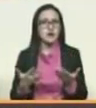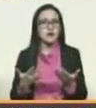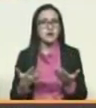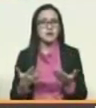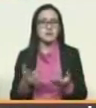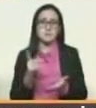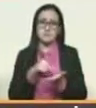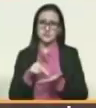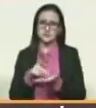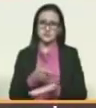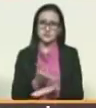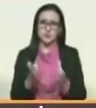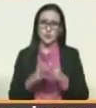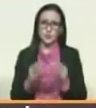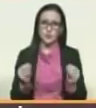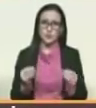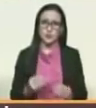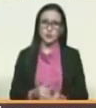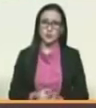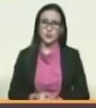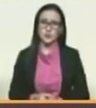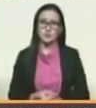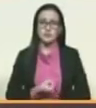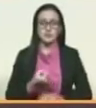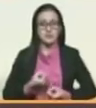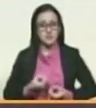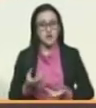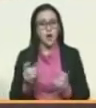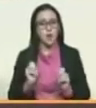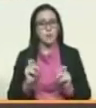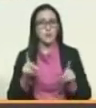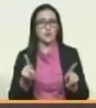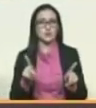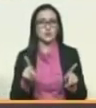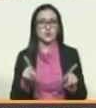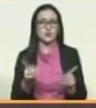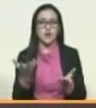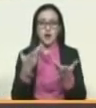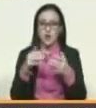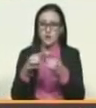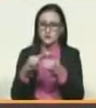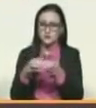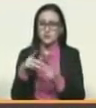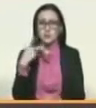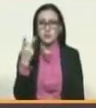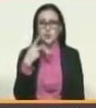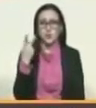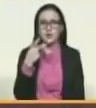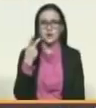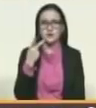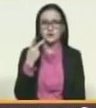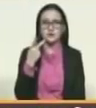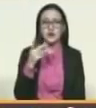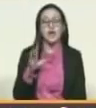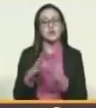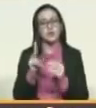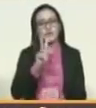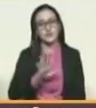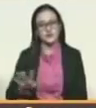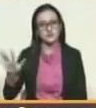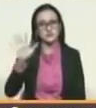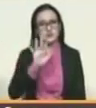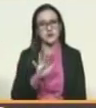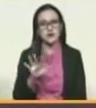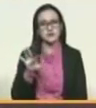de la participación, para darle la oportunidad no solamente a las organizaciones con fines políticos, sino a las venezolanas, a los